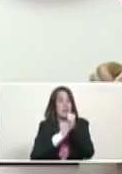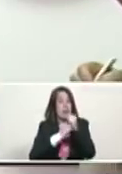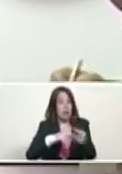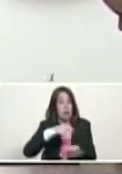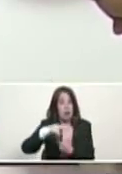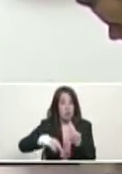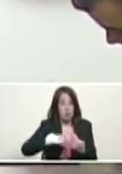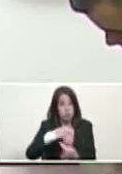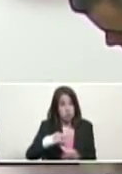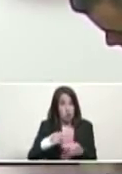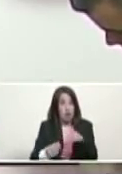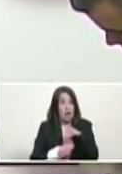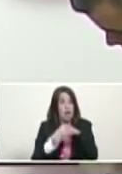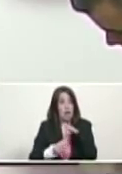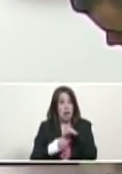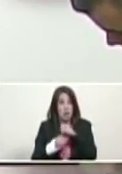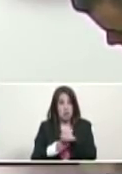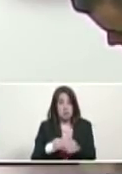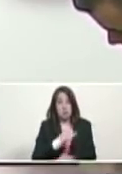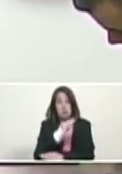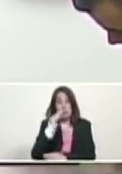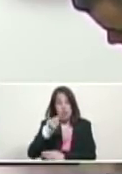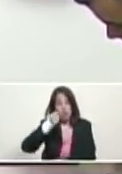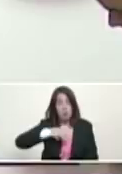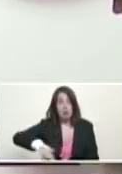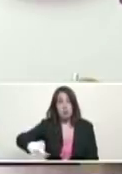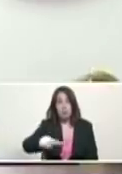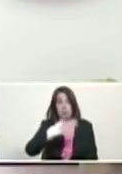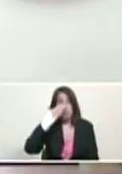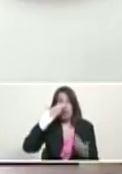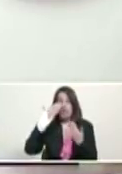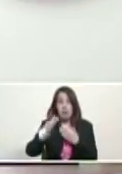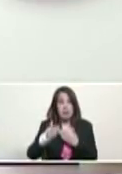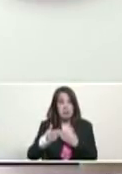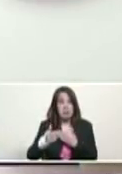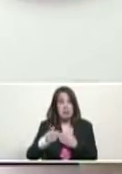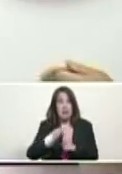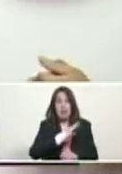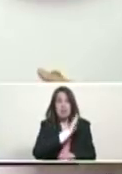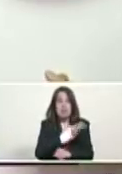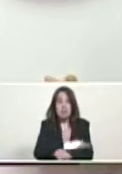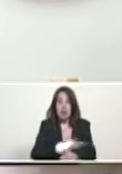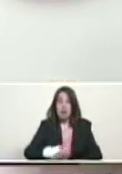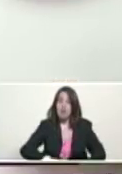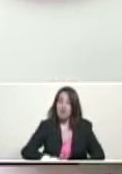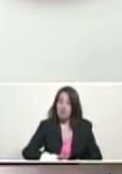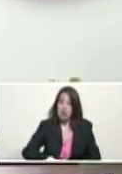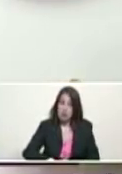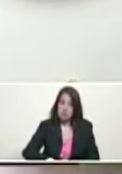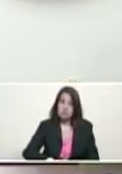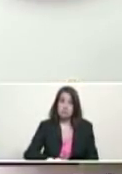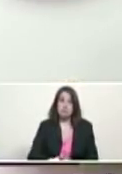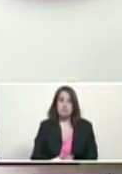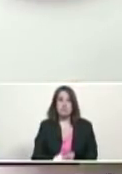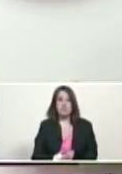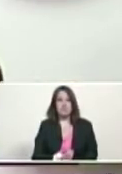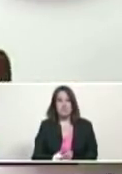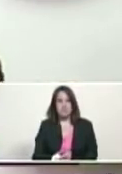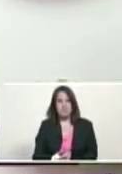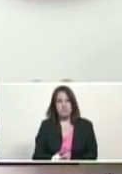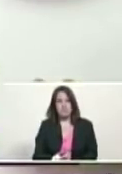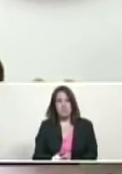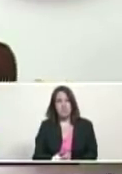en la base, protegiendo al pueblo al frente del esfuerzo por la estabilidad del país. Sabemos